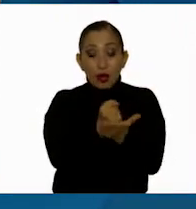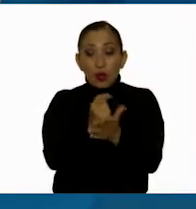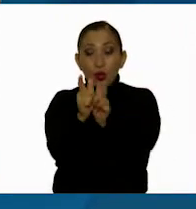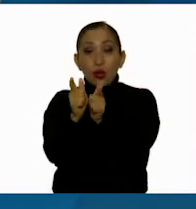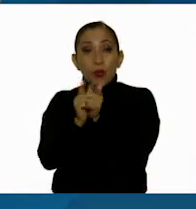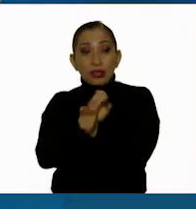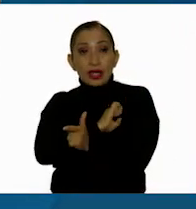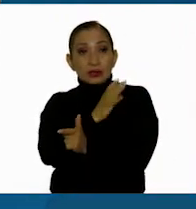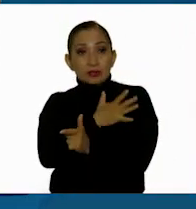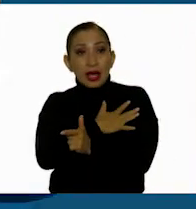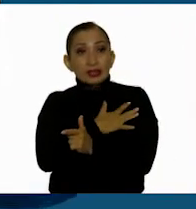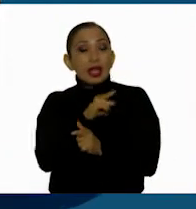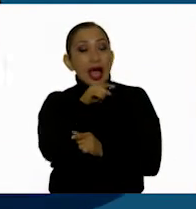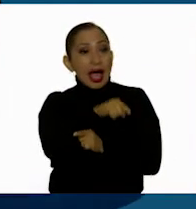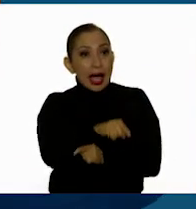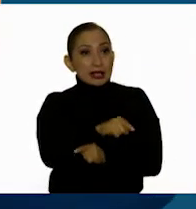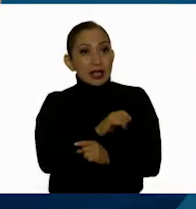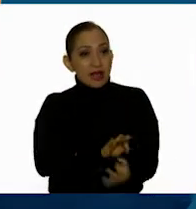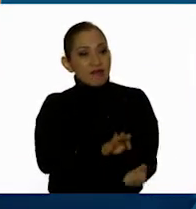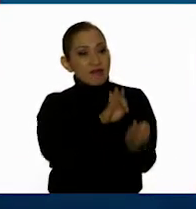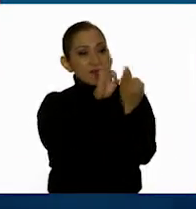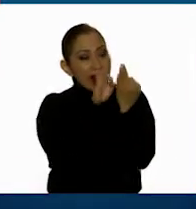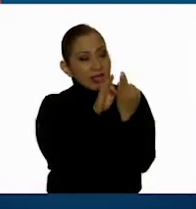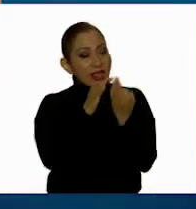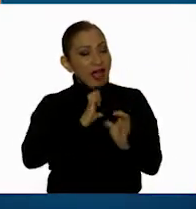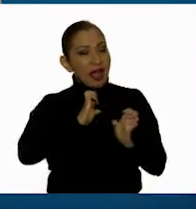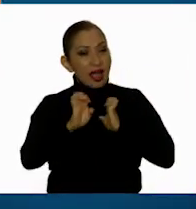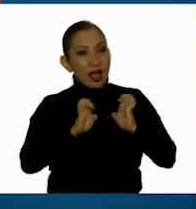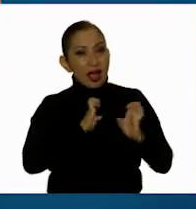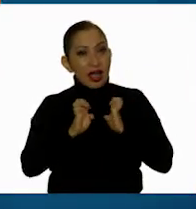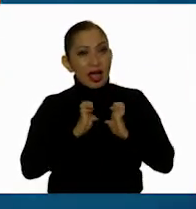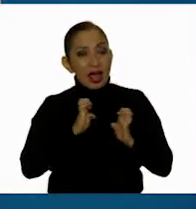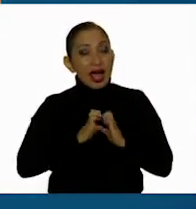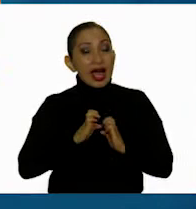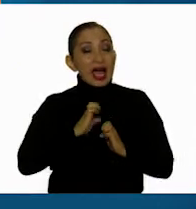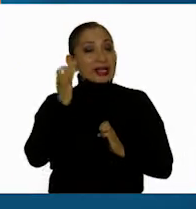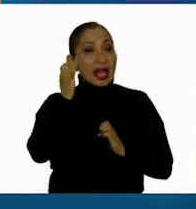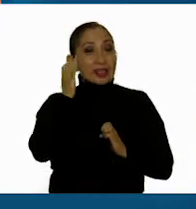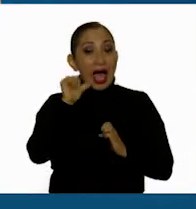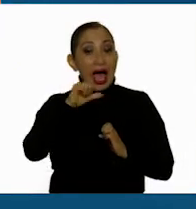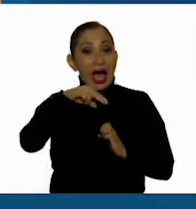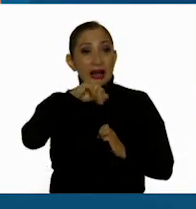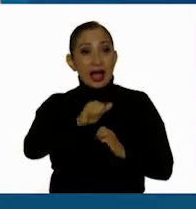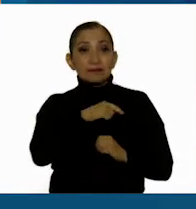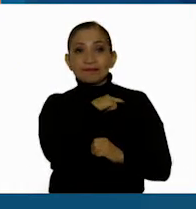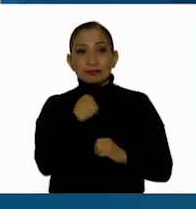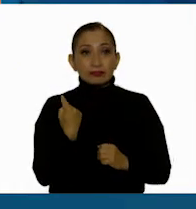que terminó capitulando frente al ejército comandado por Antonio López de Santa Anna.